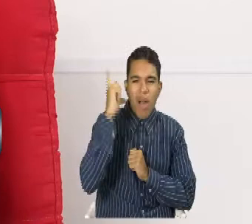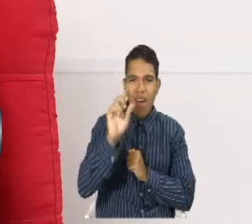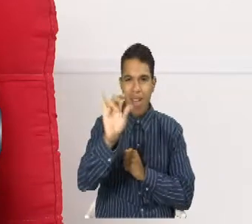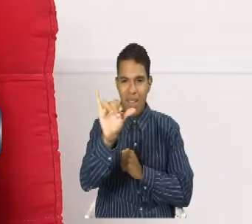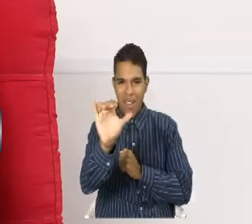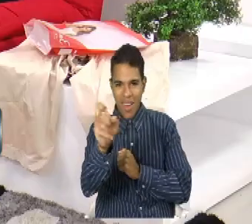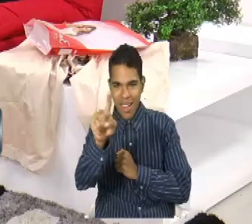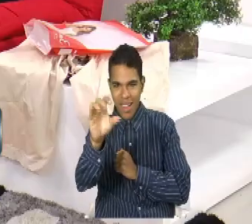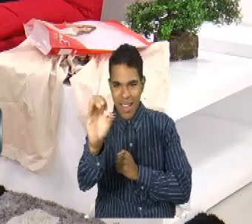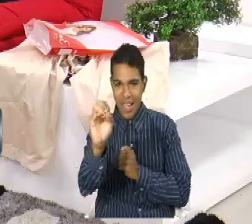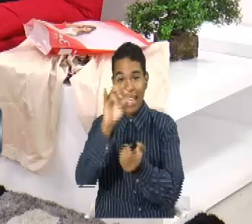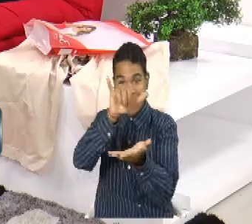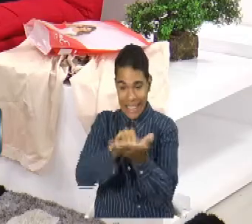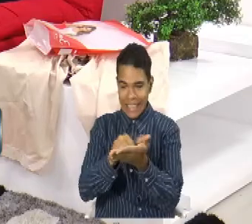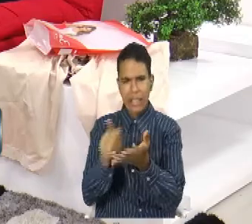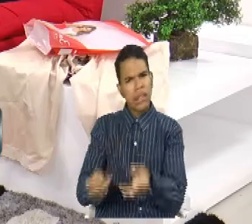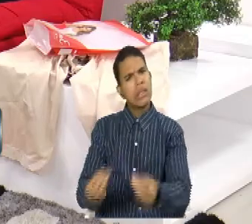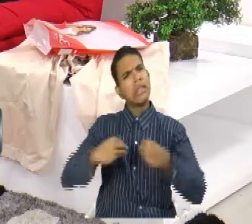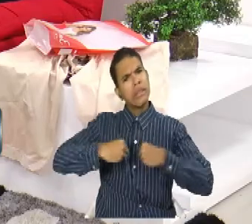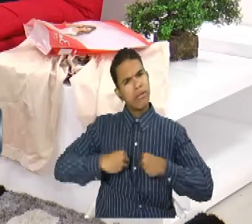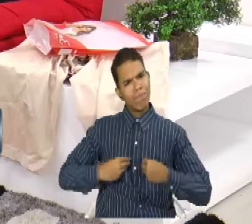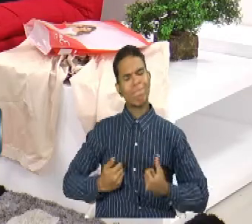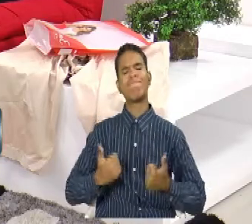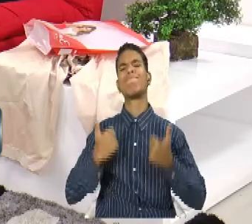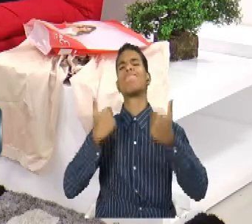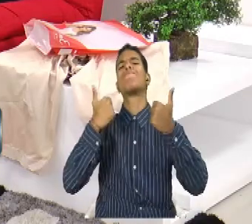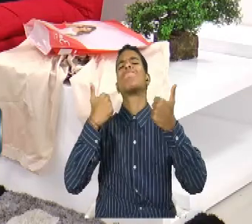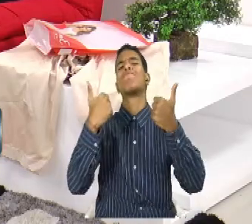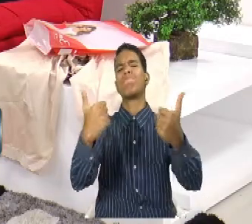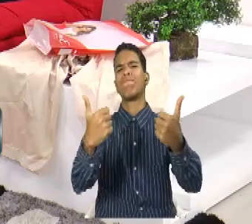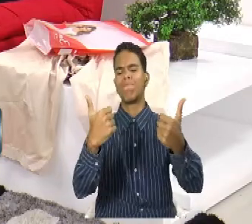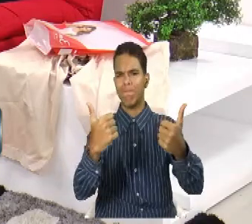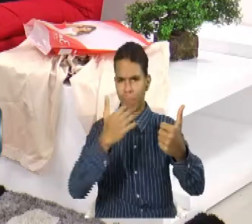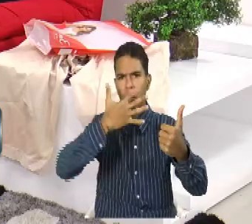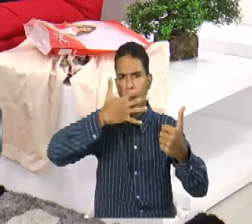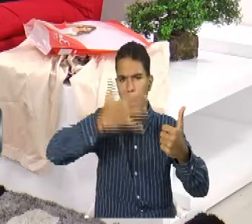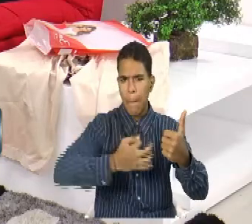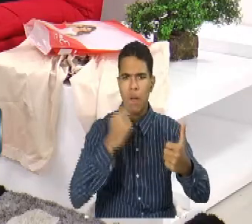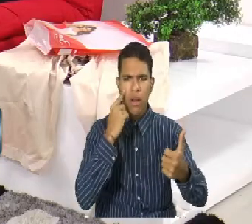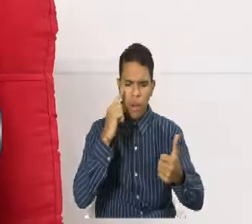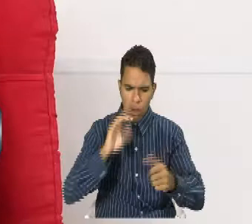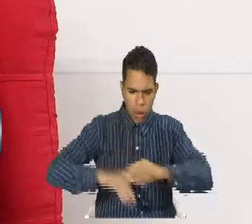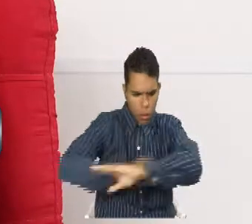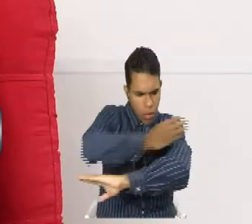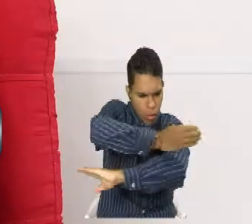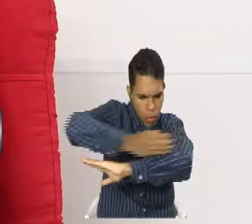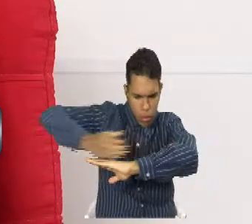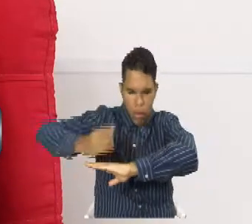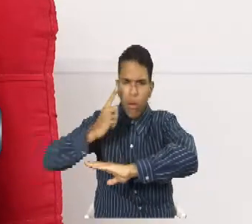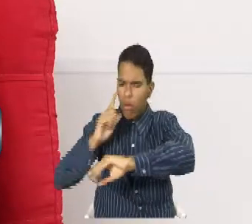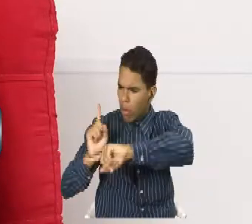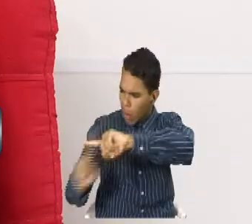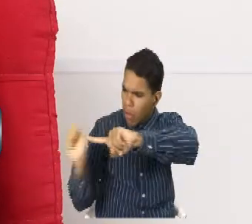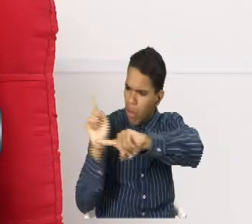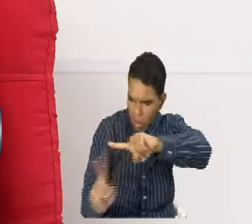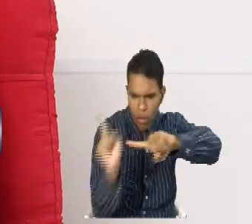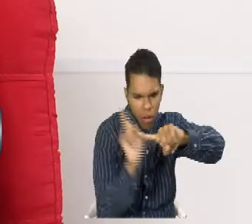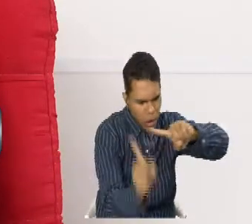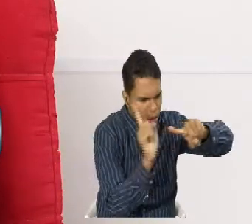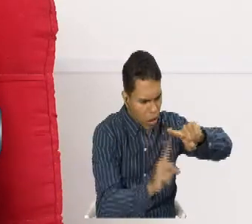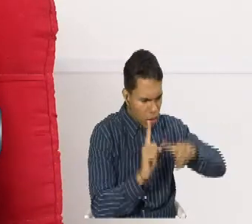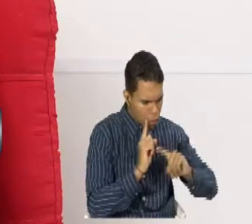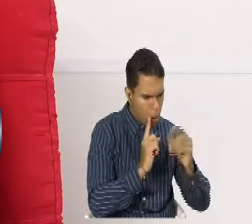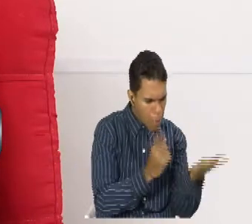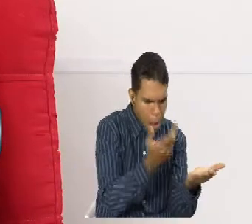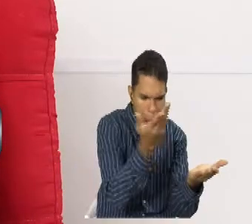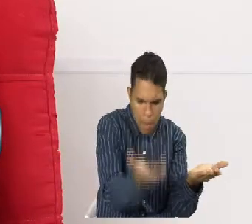Sí, eso es efectivísimo. Entonces, vamos a que encuentren todo en un solo lugar, que encuentren fajas de yeso, que encuentren fajas